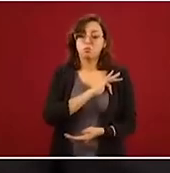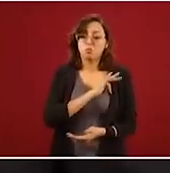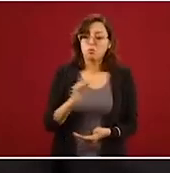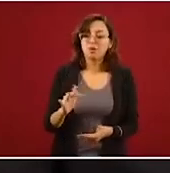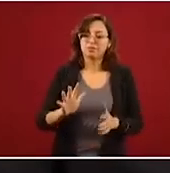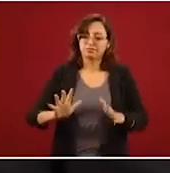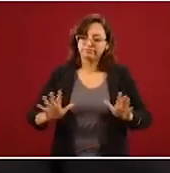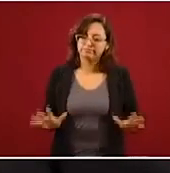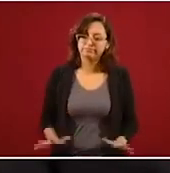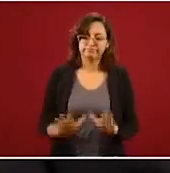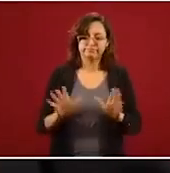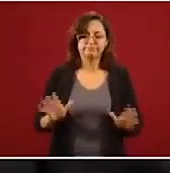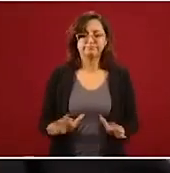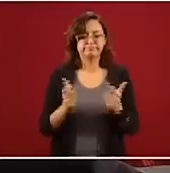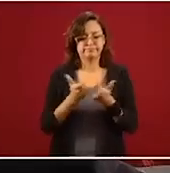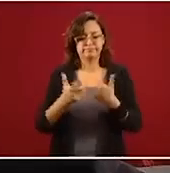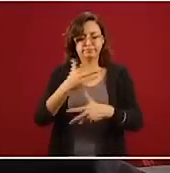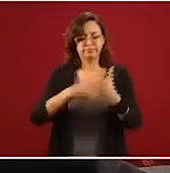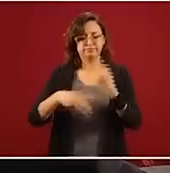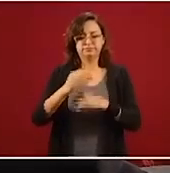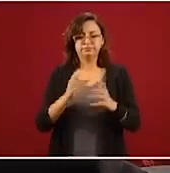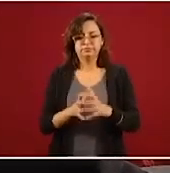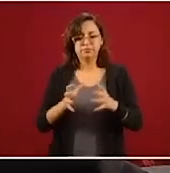el crecimiento, que